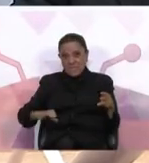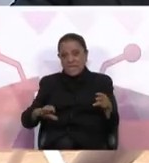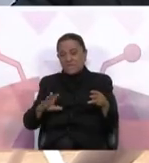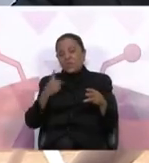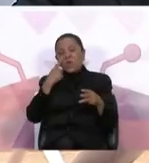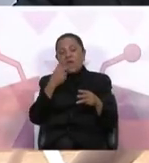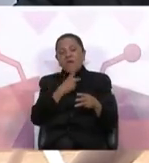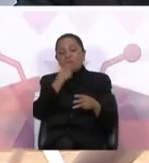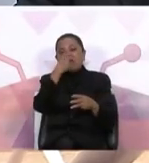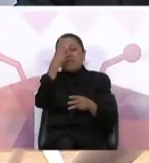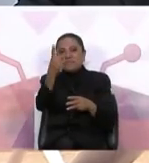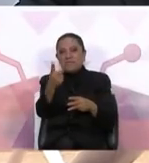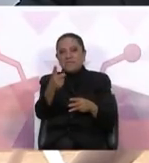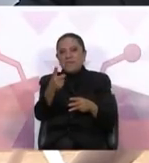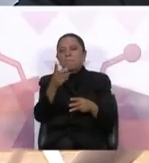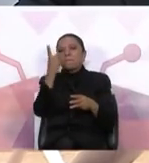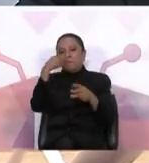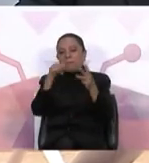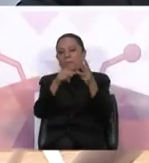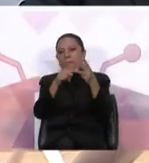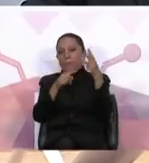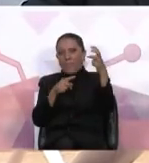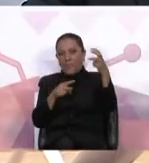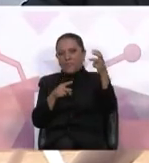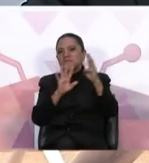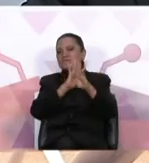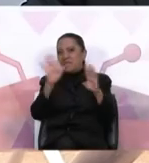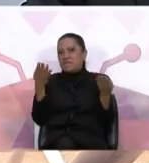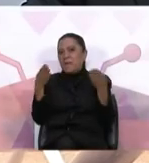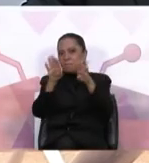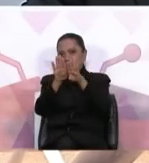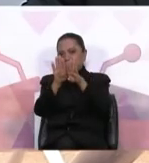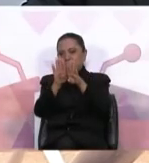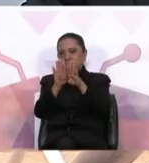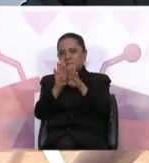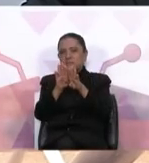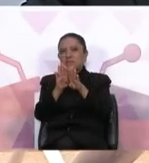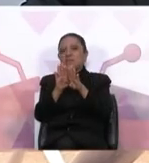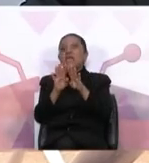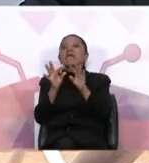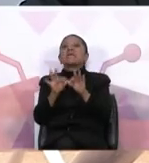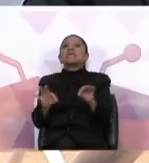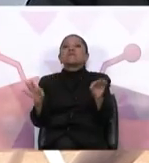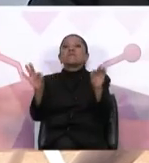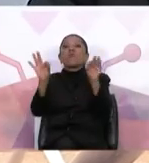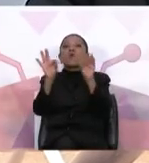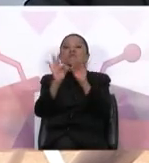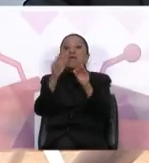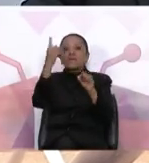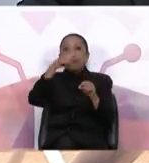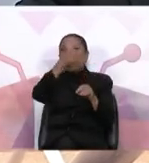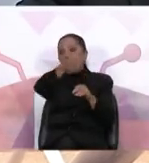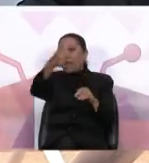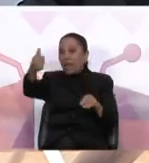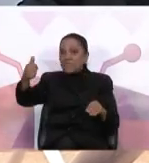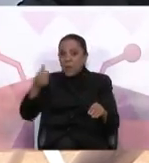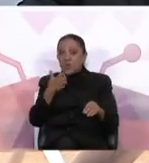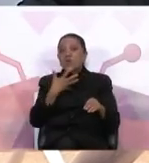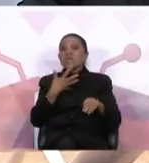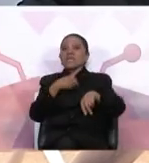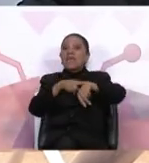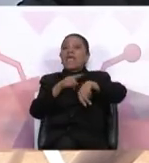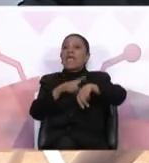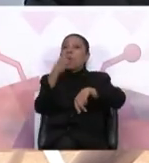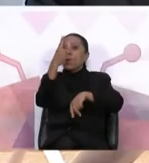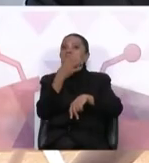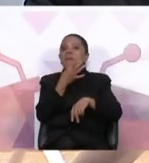bloque ya de cierre decíamos pues va a ser importante para cada uno tendrán un tiempo de hasta 1 minuto con